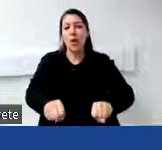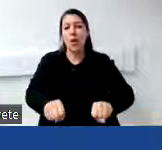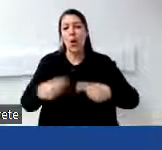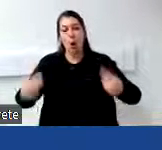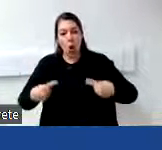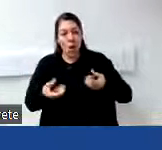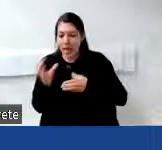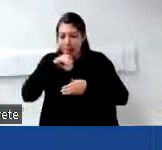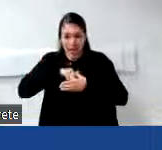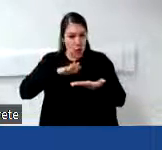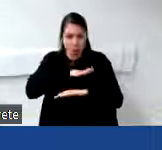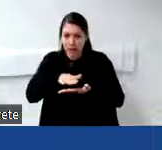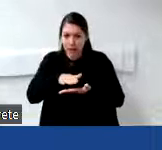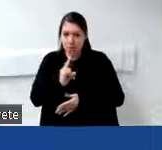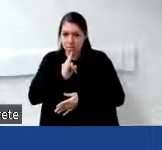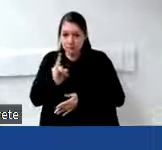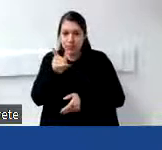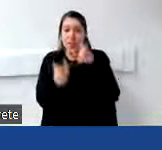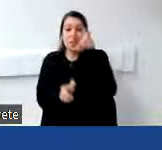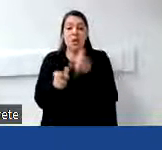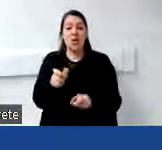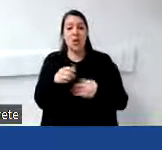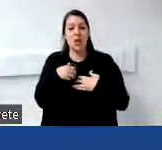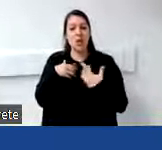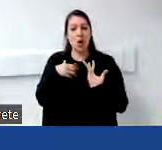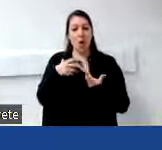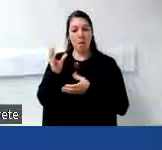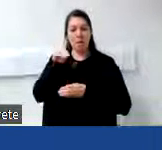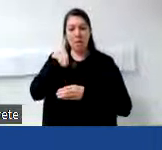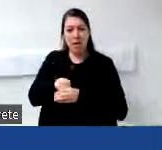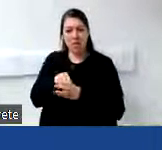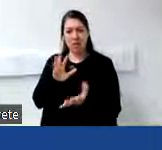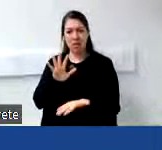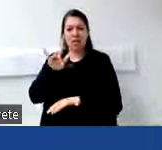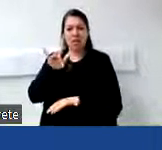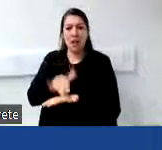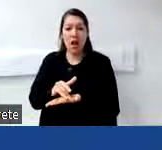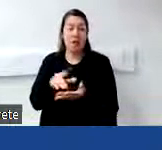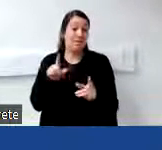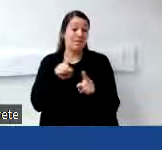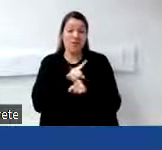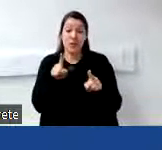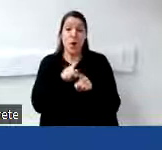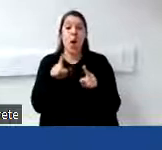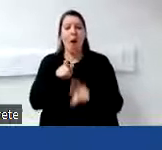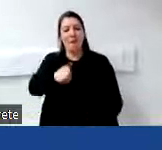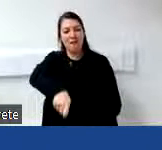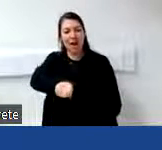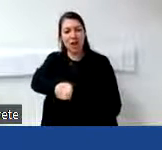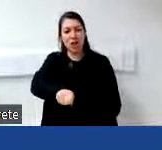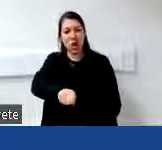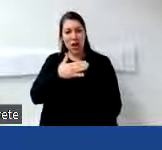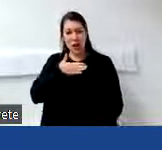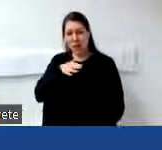espacio. Entonces, no voy a ir yo a tocar a la persona, ni tampoco a tocar el bastón o la silla